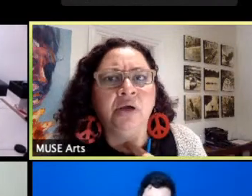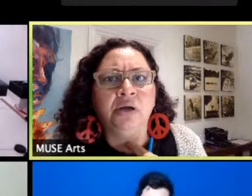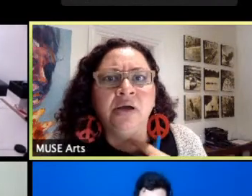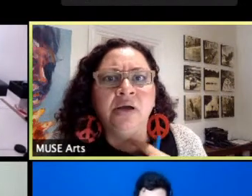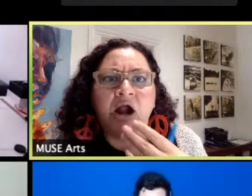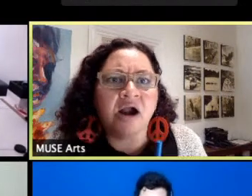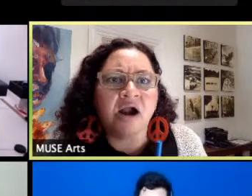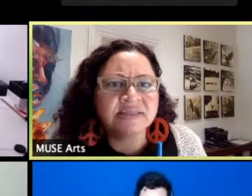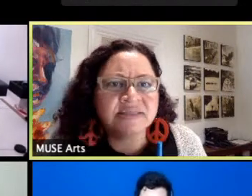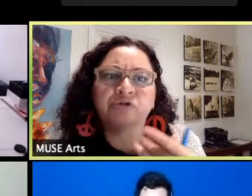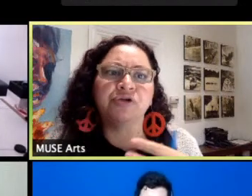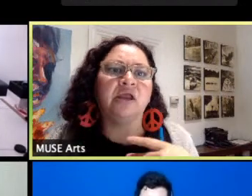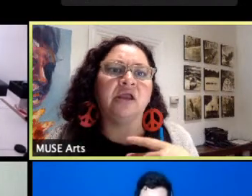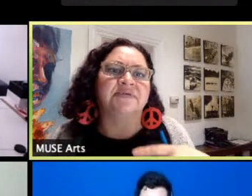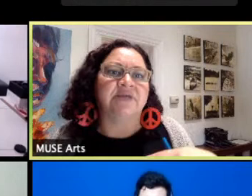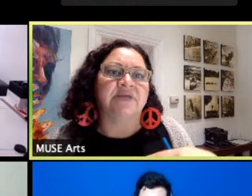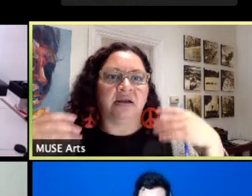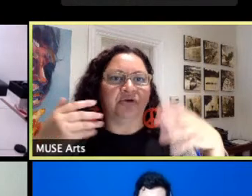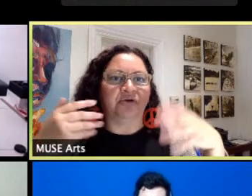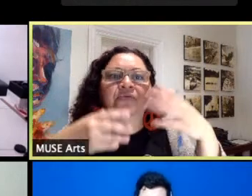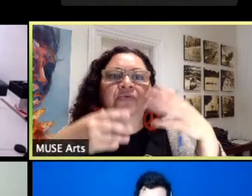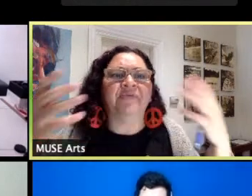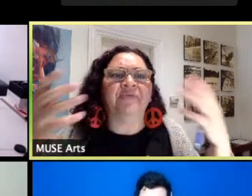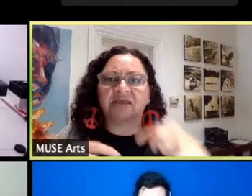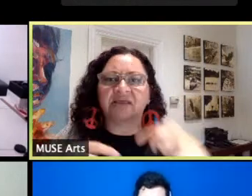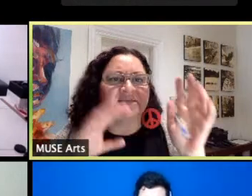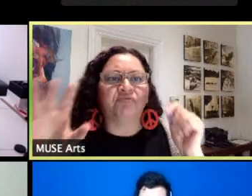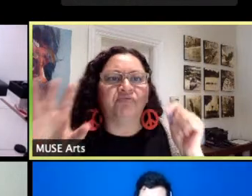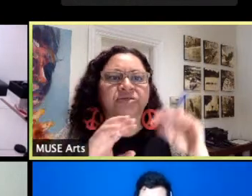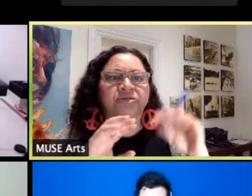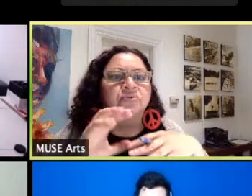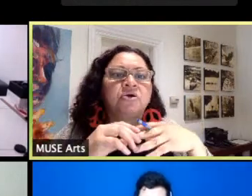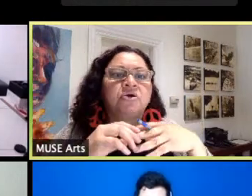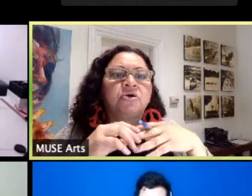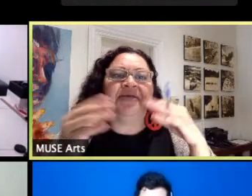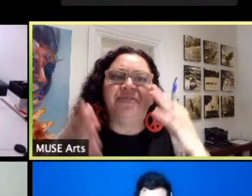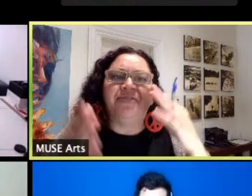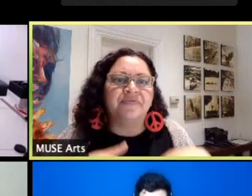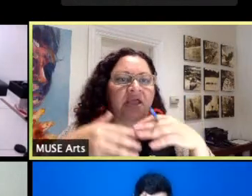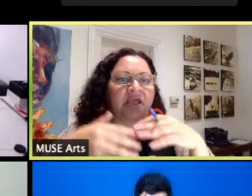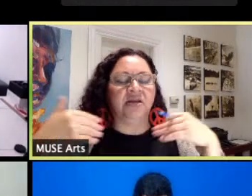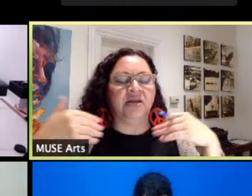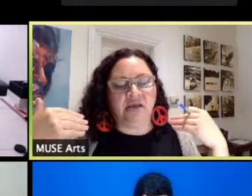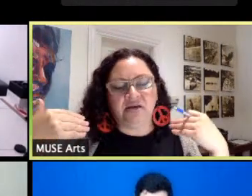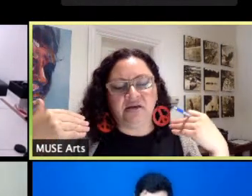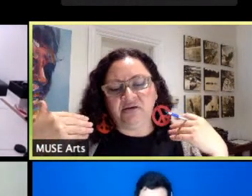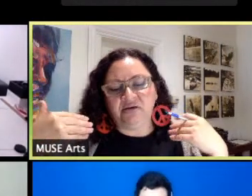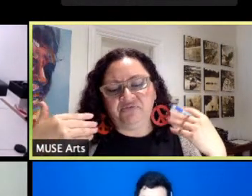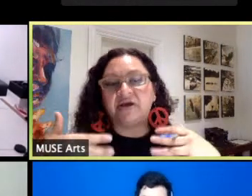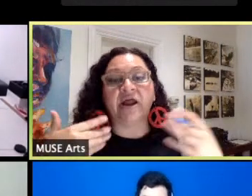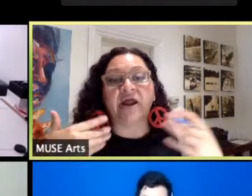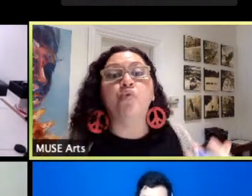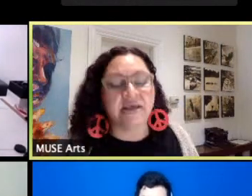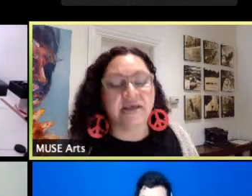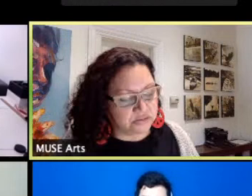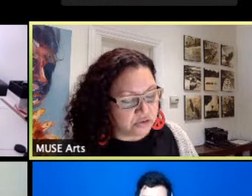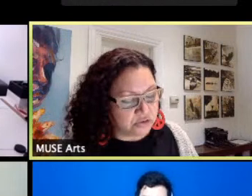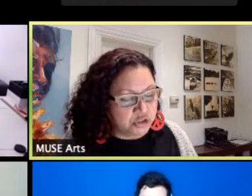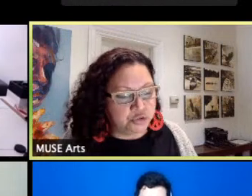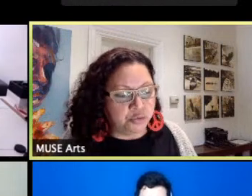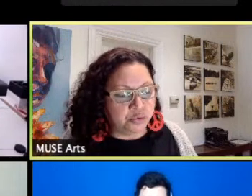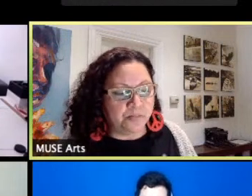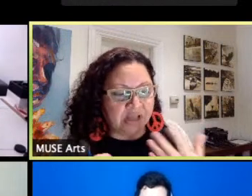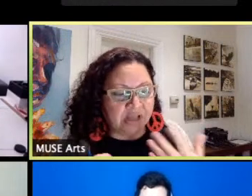and creatives are, you know, full of ideas and ways to adapt and figure out ways to bring